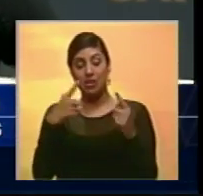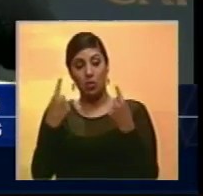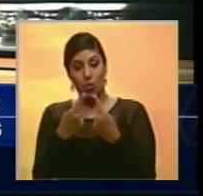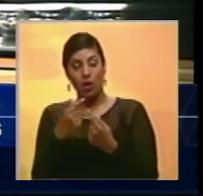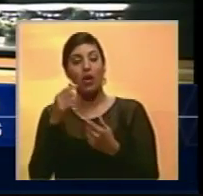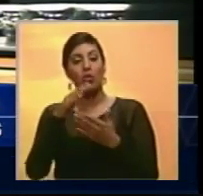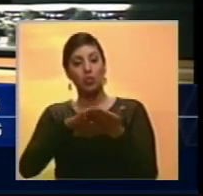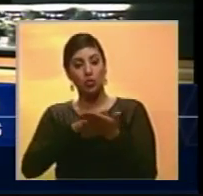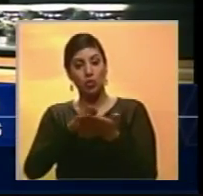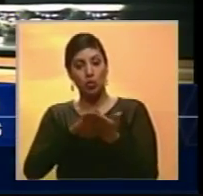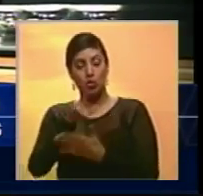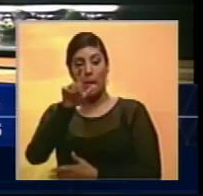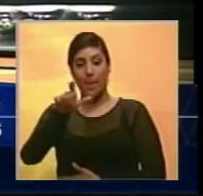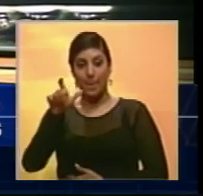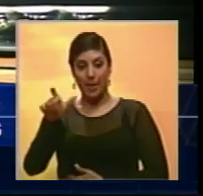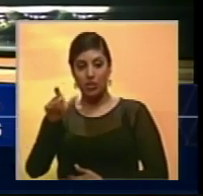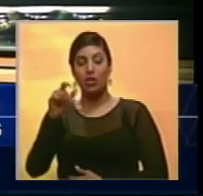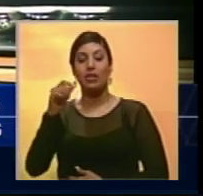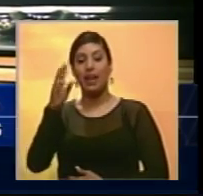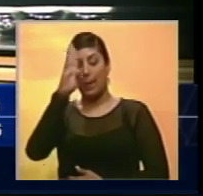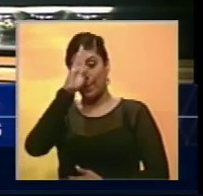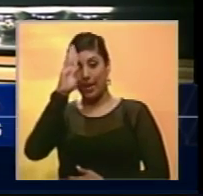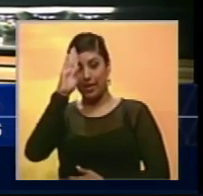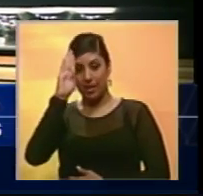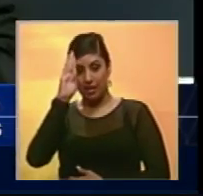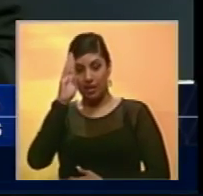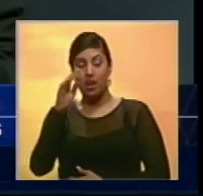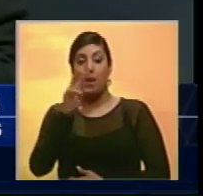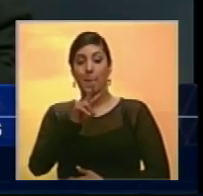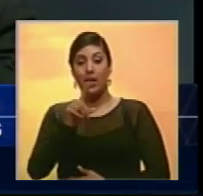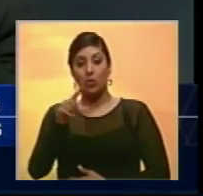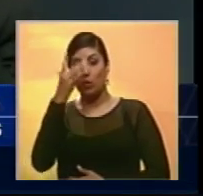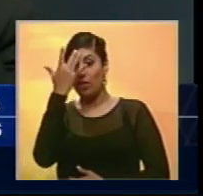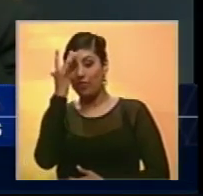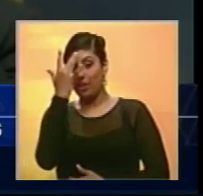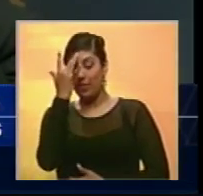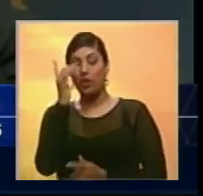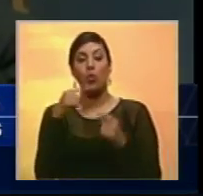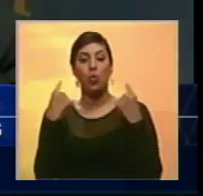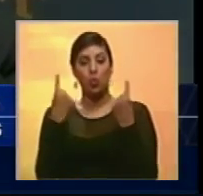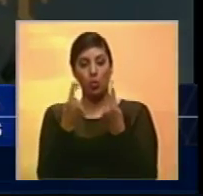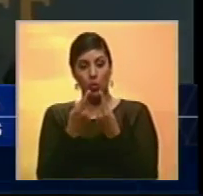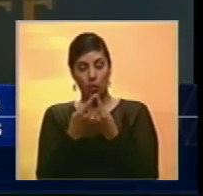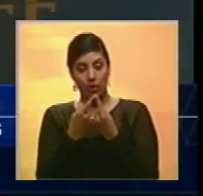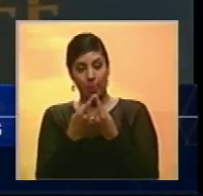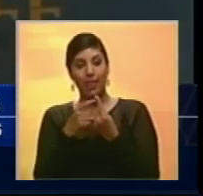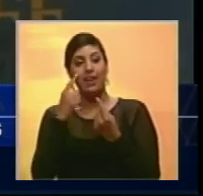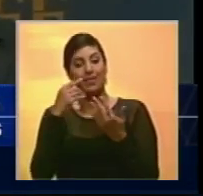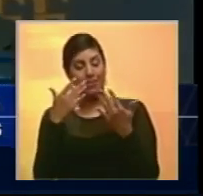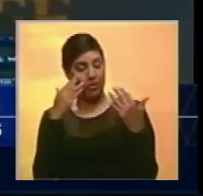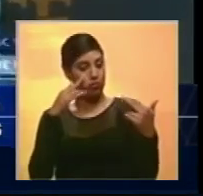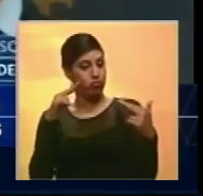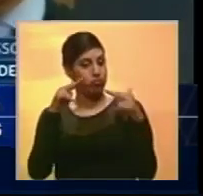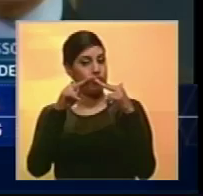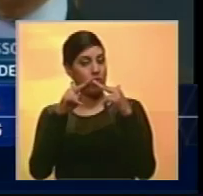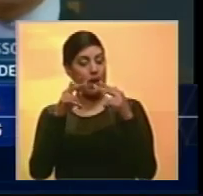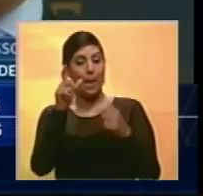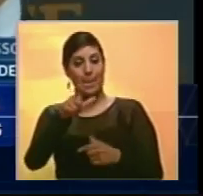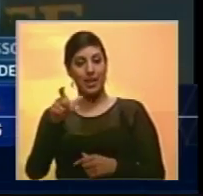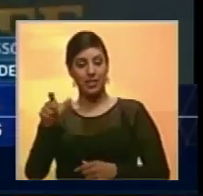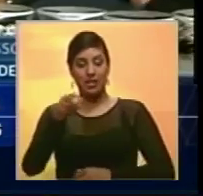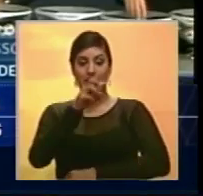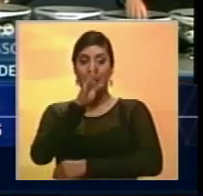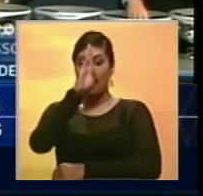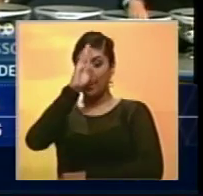se enfrentará al Arsenal y el Real Madrid al Nápoles. El 21 de febrero, el Bayer Leverkusen se verá las caras ante el Atlético de